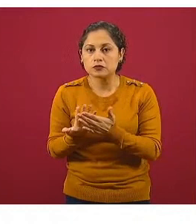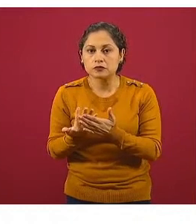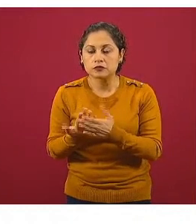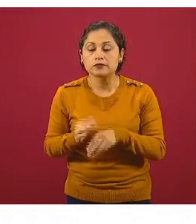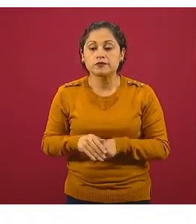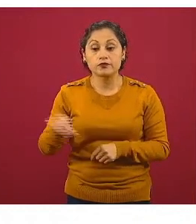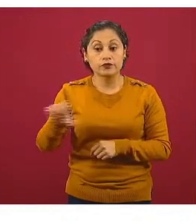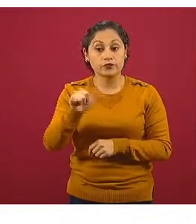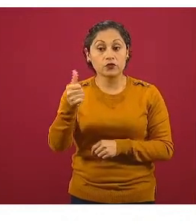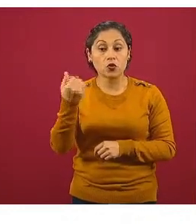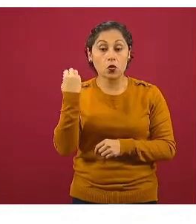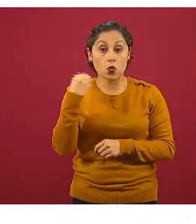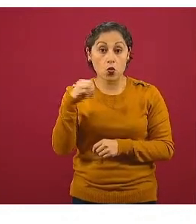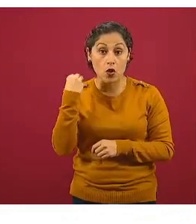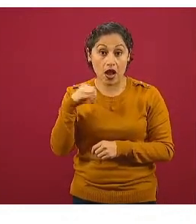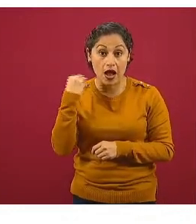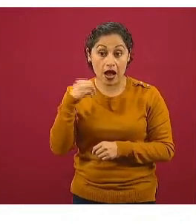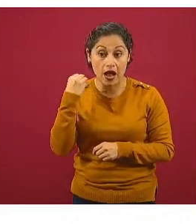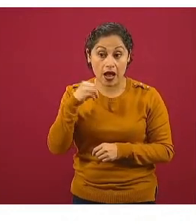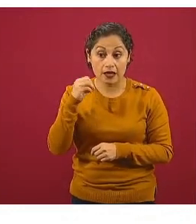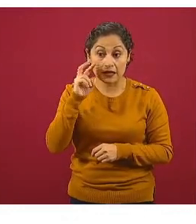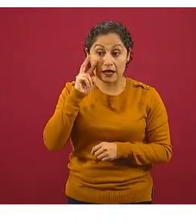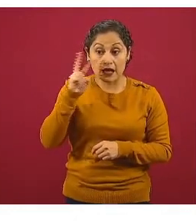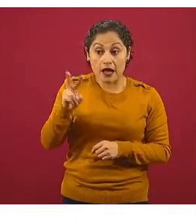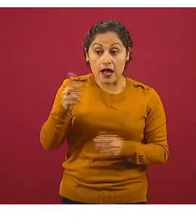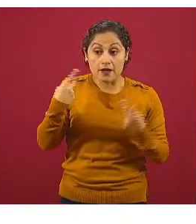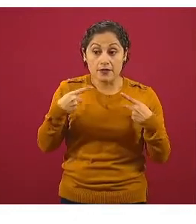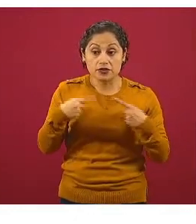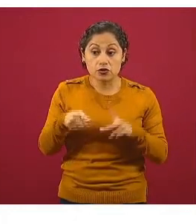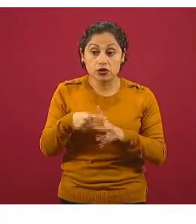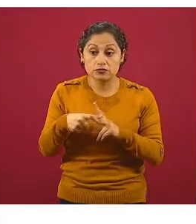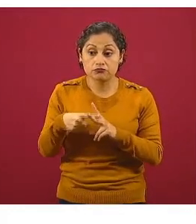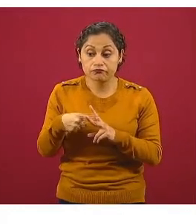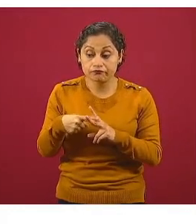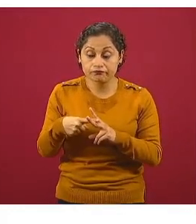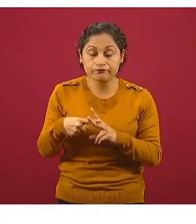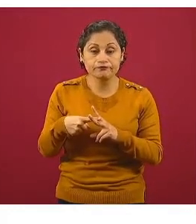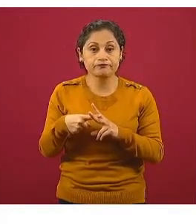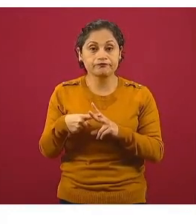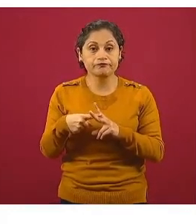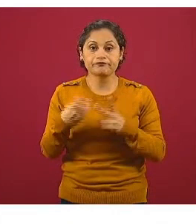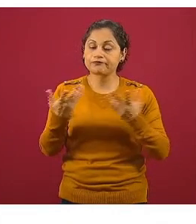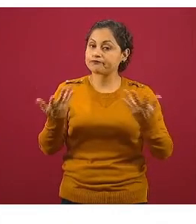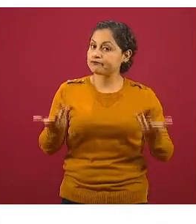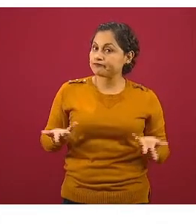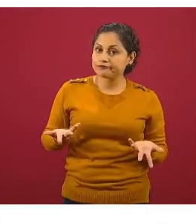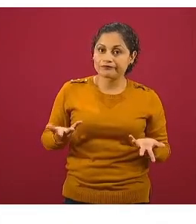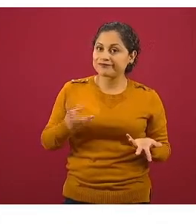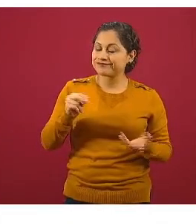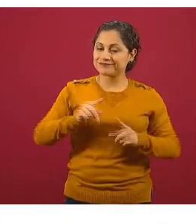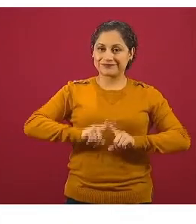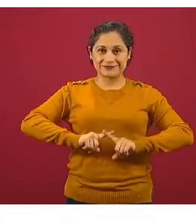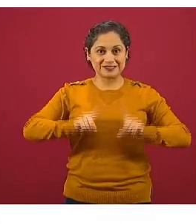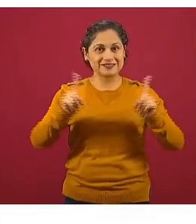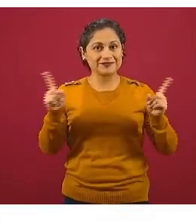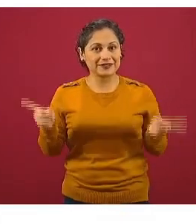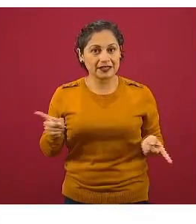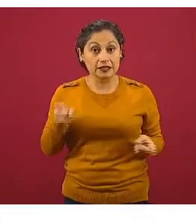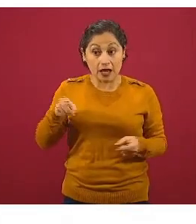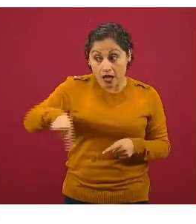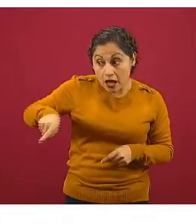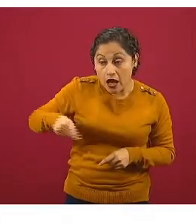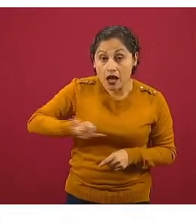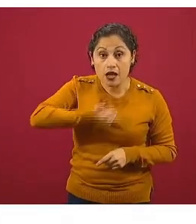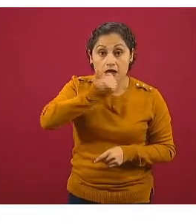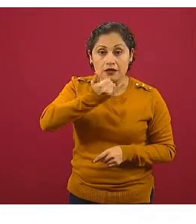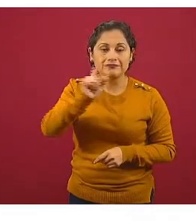Oaxaca, aquí es donde la predicción no está apegándose a la realidad, no es un problema de la predicción, es un